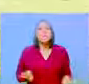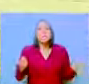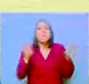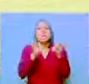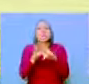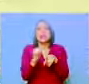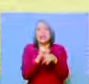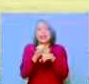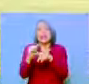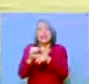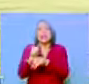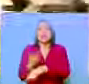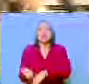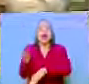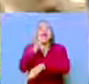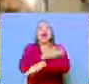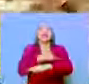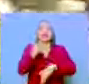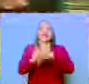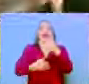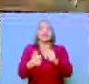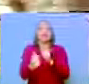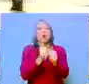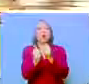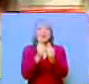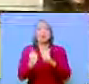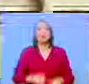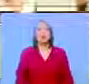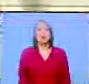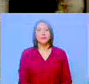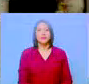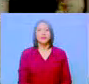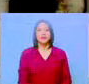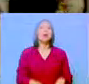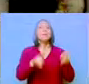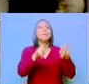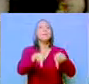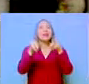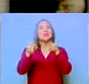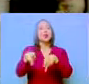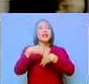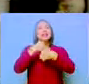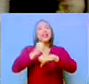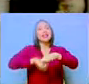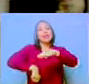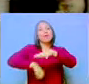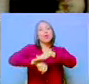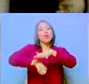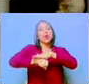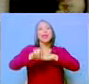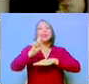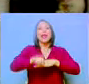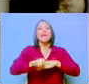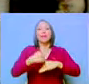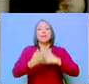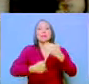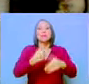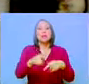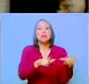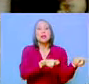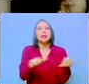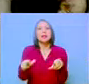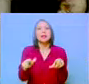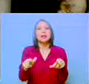entrenamientos antes de volver a la competencia tener a las personas que hacen el fútbol futbolistas mientras